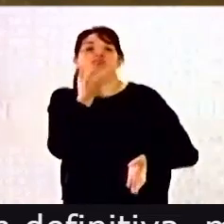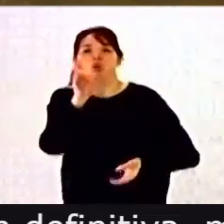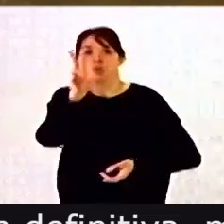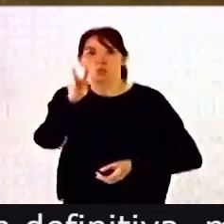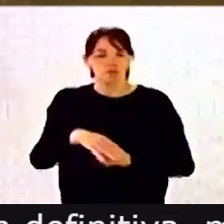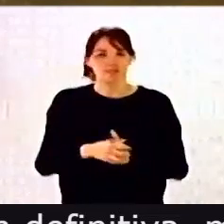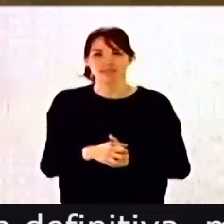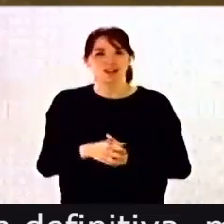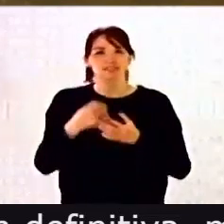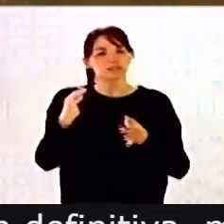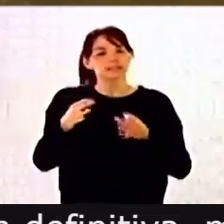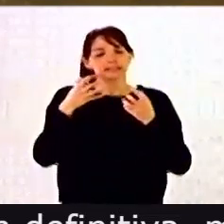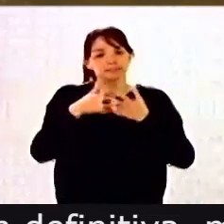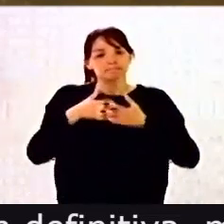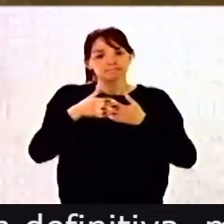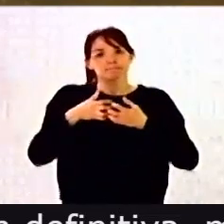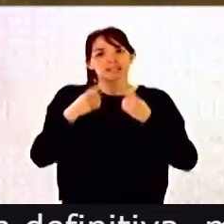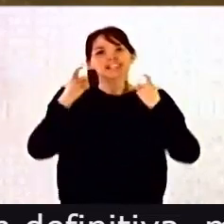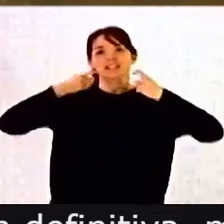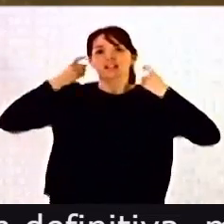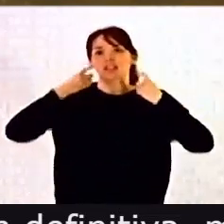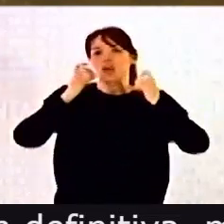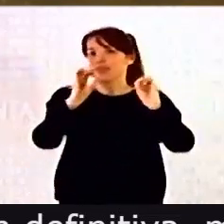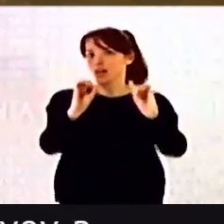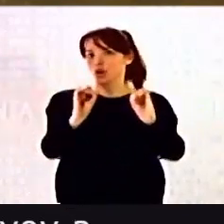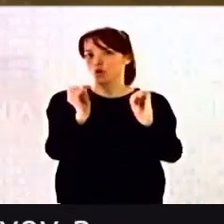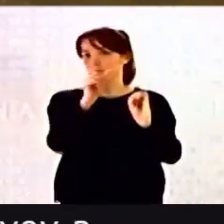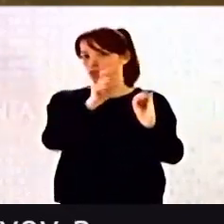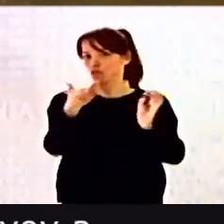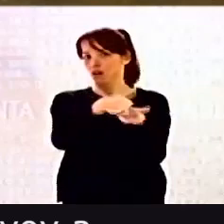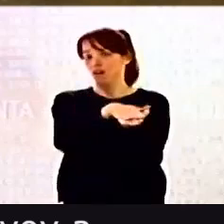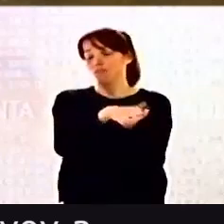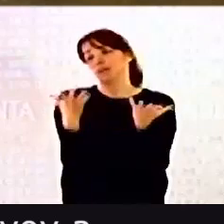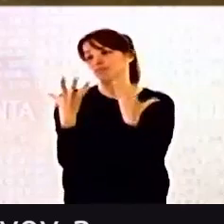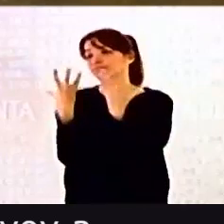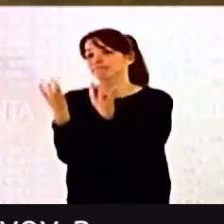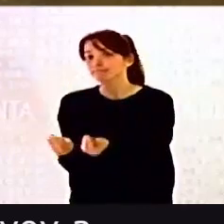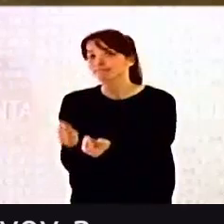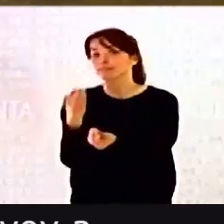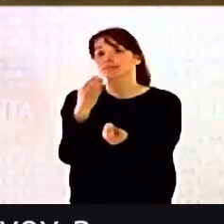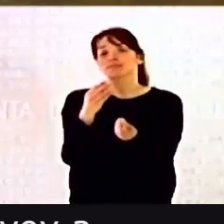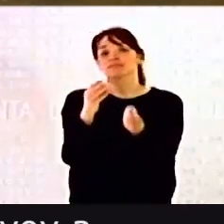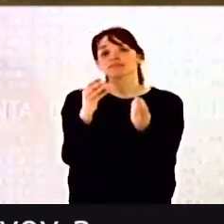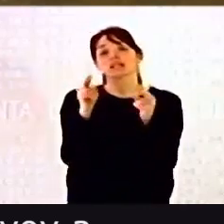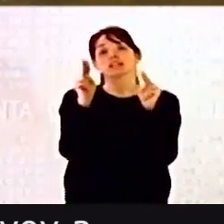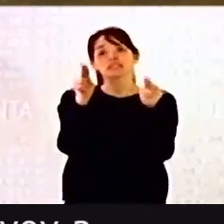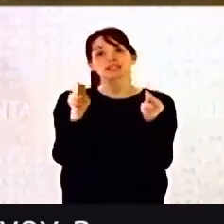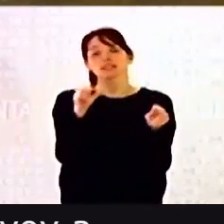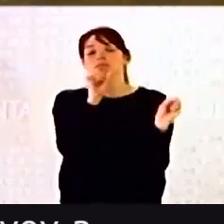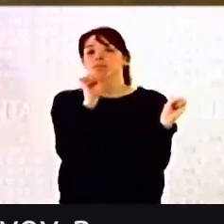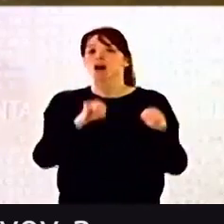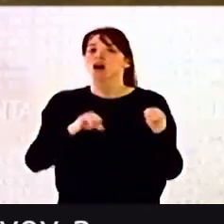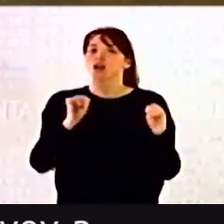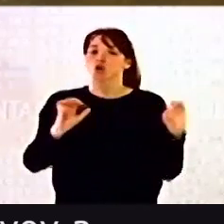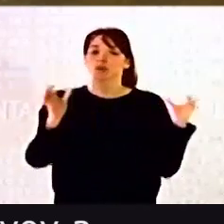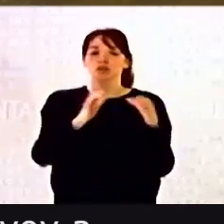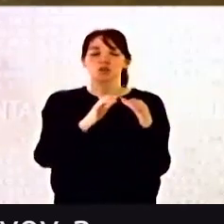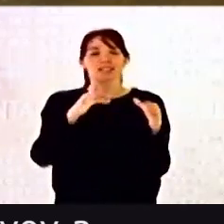que siempre lucharé porque sean cero. Pero entiendan que en las residencias de mayores está la población